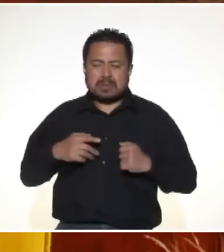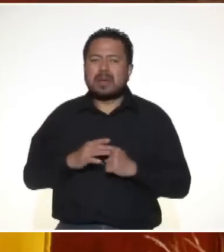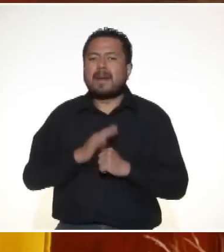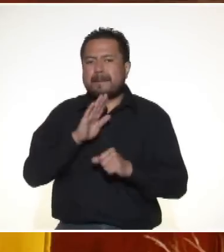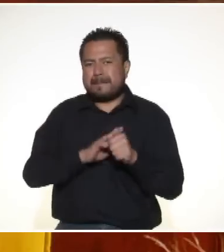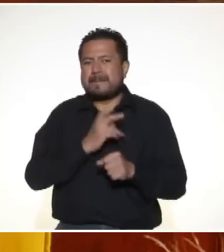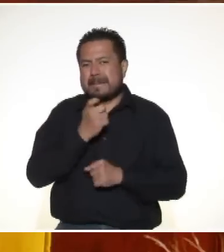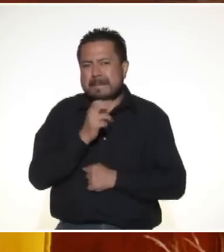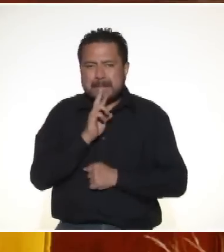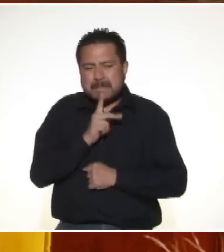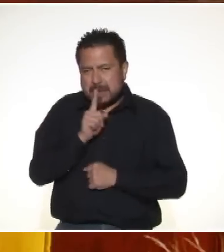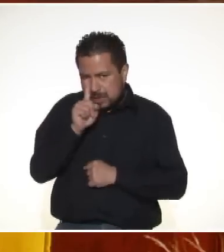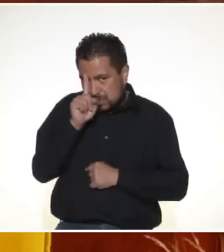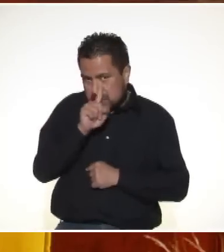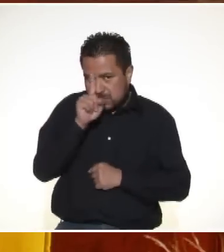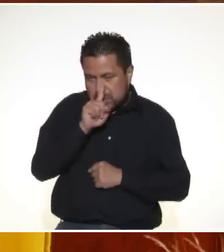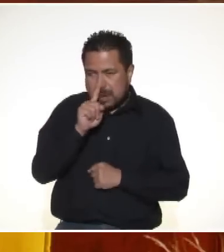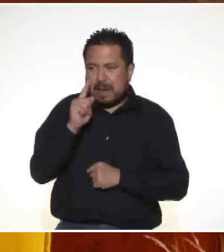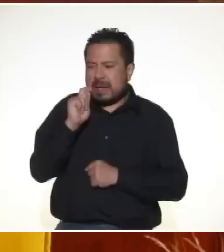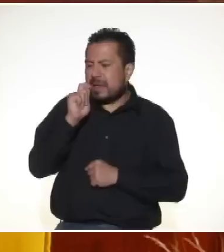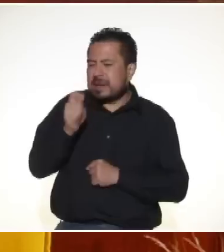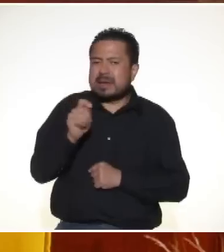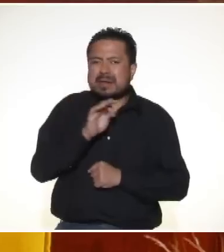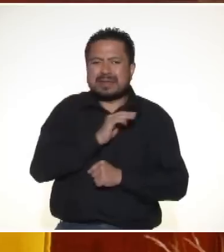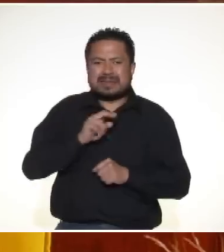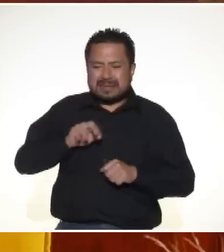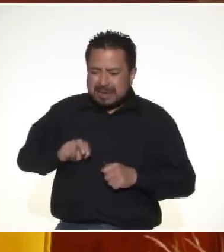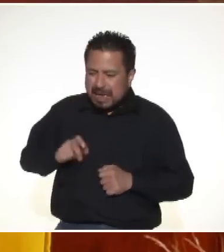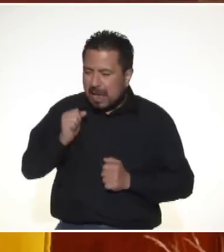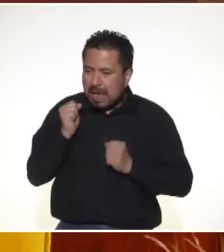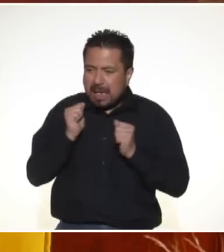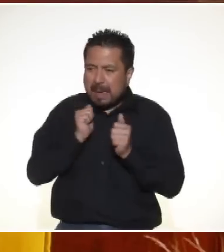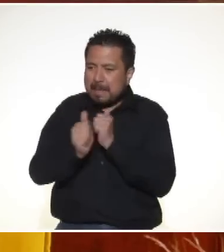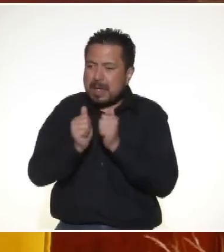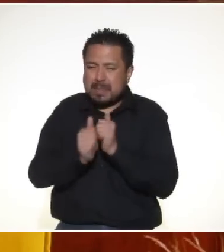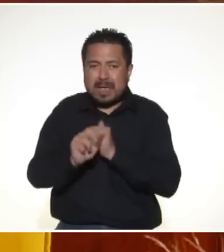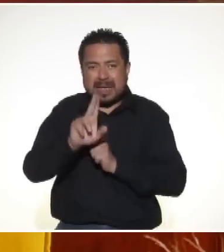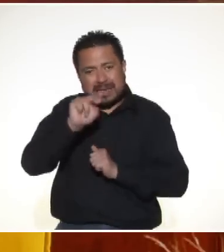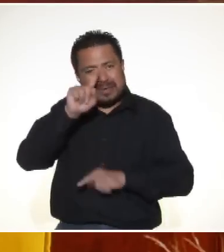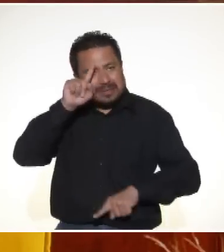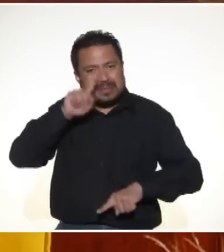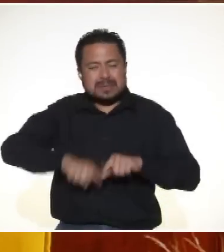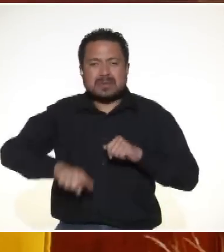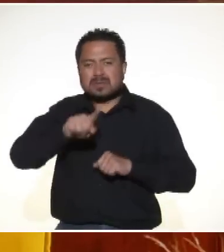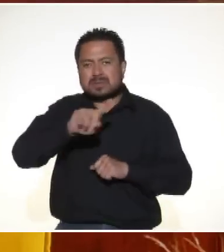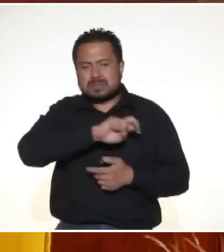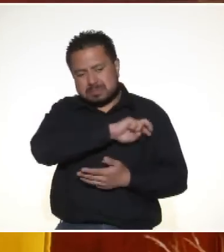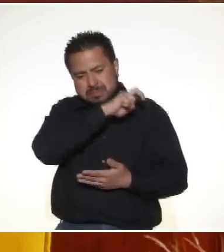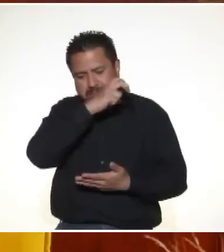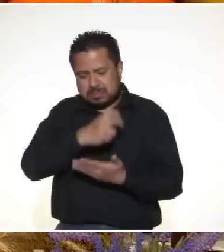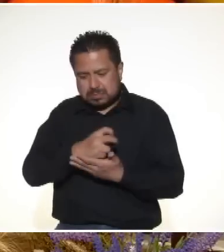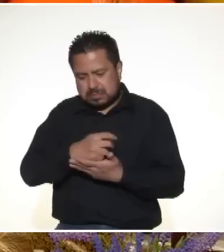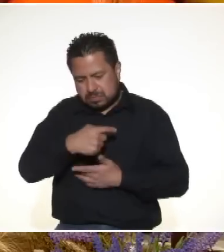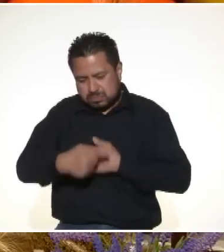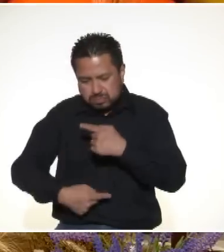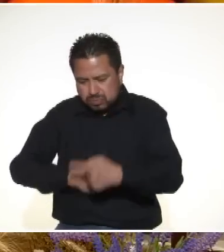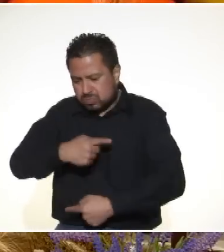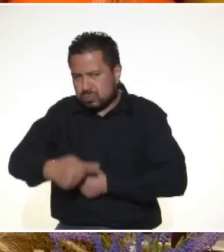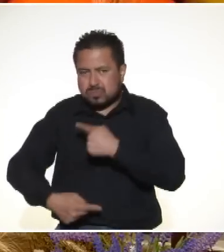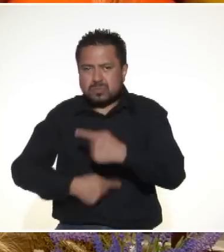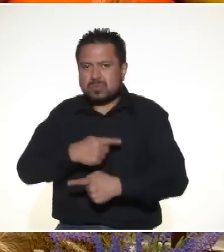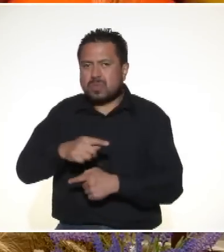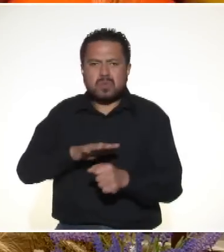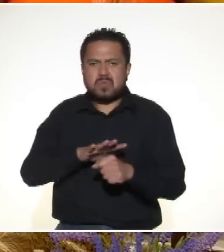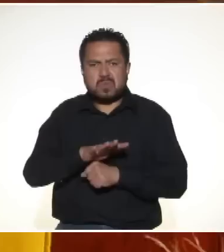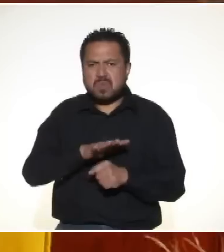eso la recomendación es deja de correr para no avivar la llama, tírate y rueda. Esos son los 3. ¿En cualquier